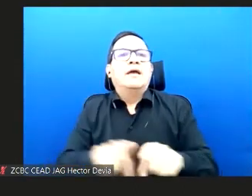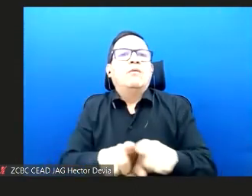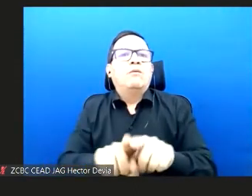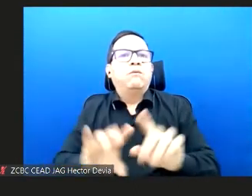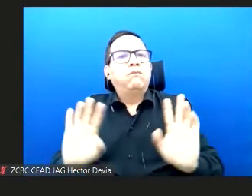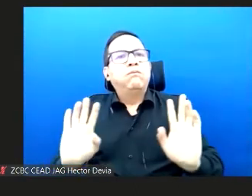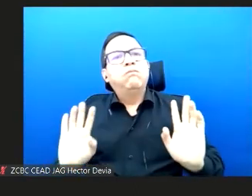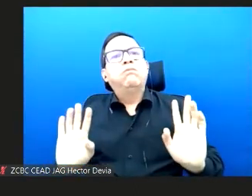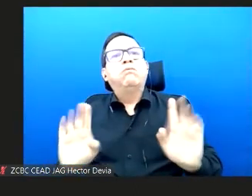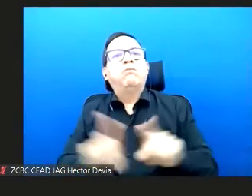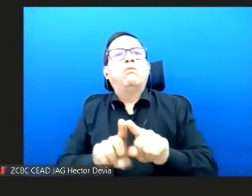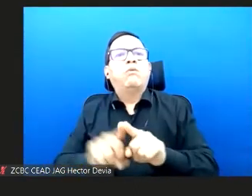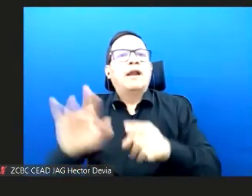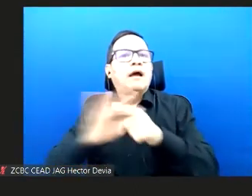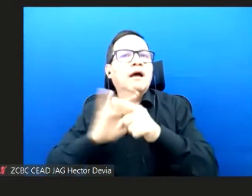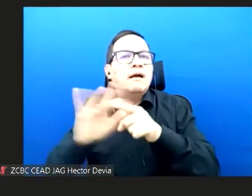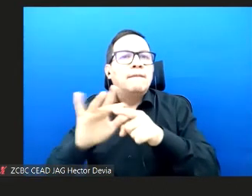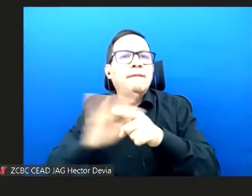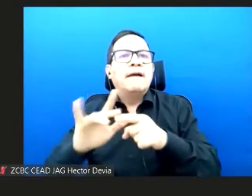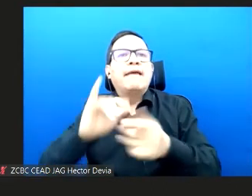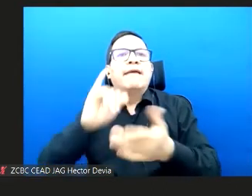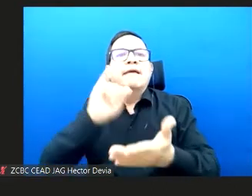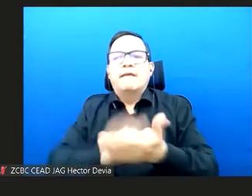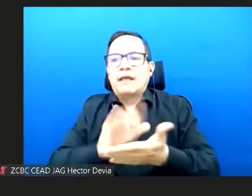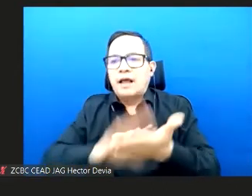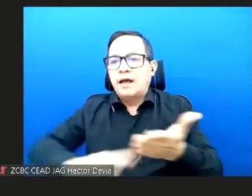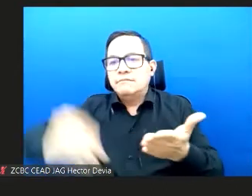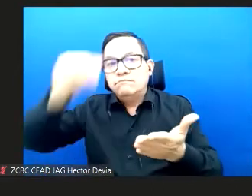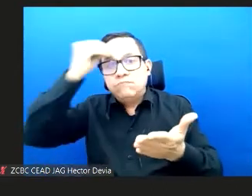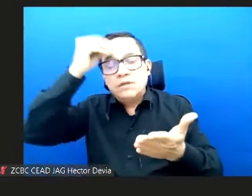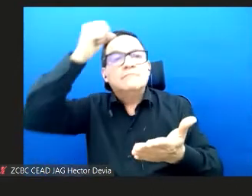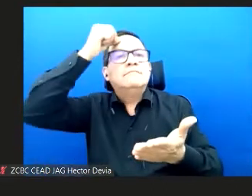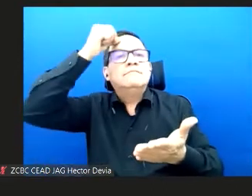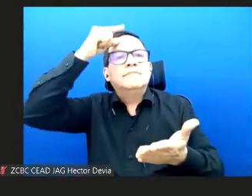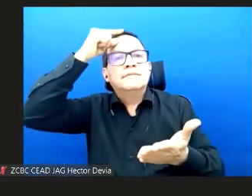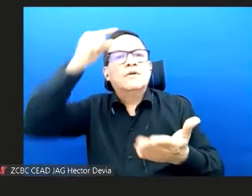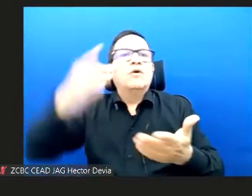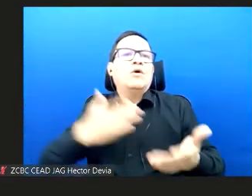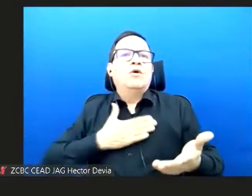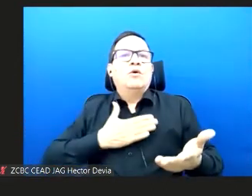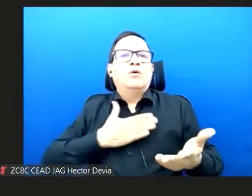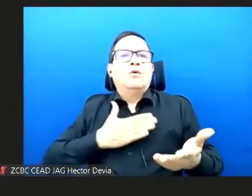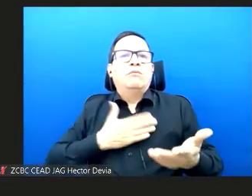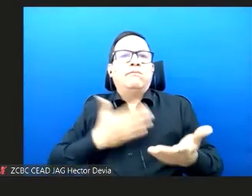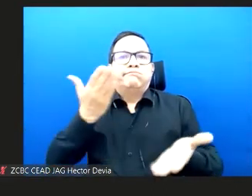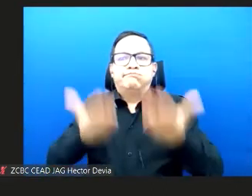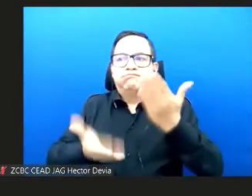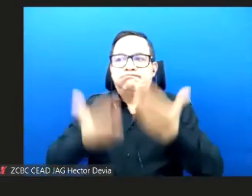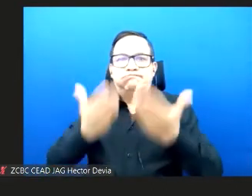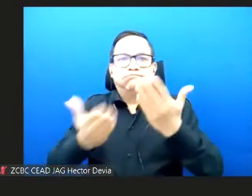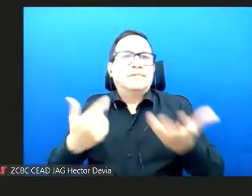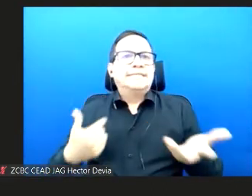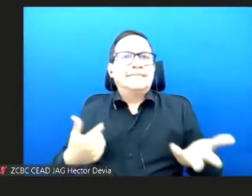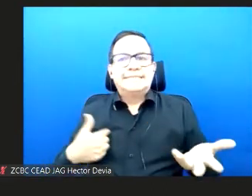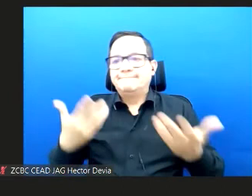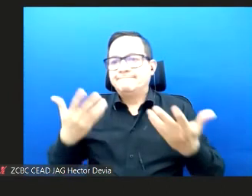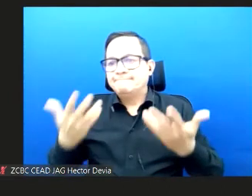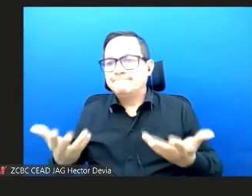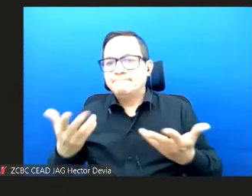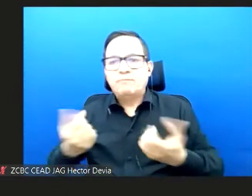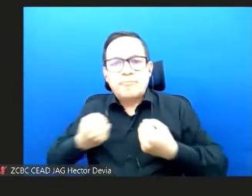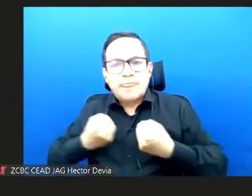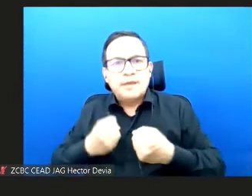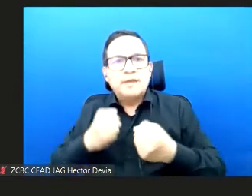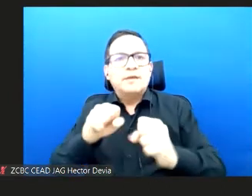pues apliquemos estos conceptos en la vida diaria nuestra, ¿no? Y que estemos pues tratando de aplicar